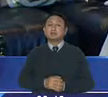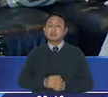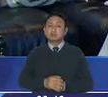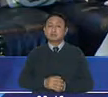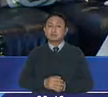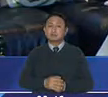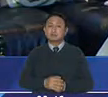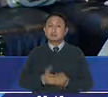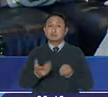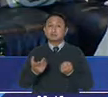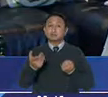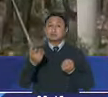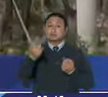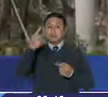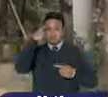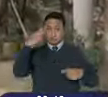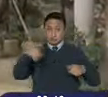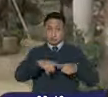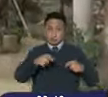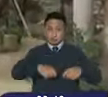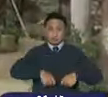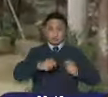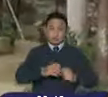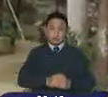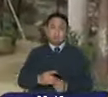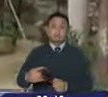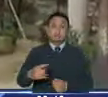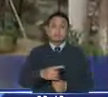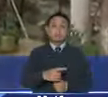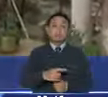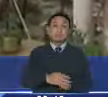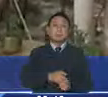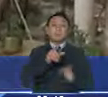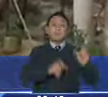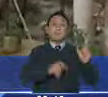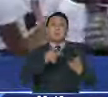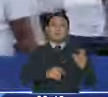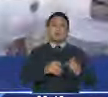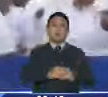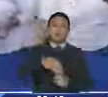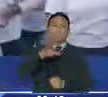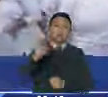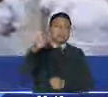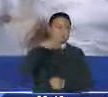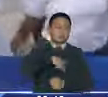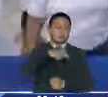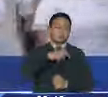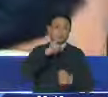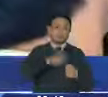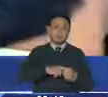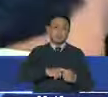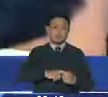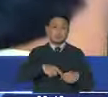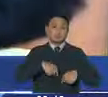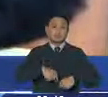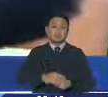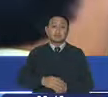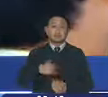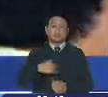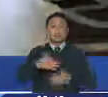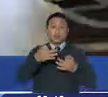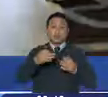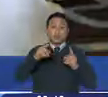los correctos convenios. Ejes principales de la mayoría que se ha involucrado en una lid que coincidirá con la consulta